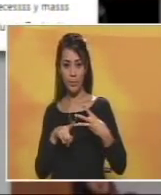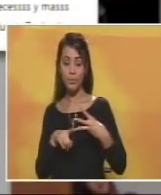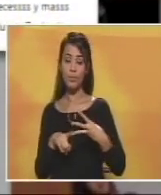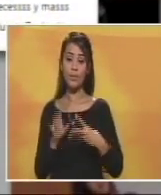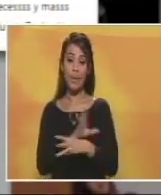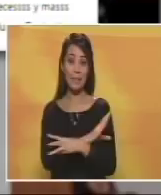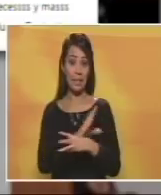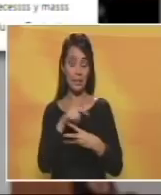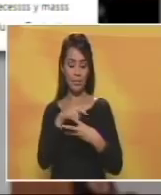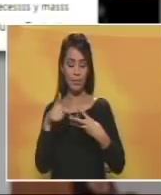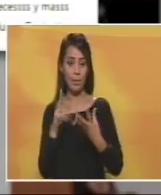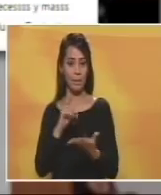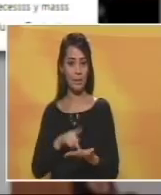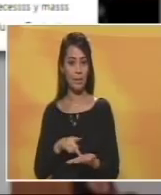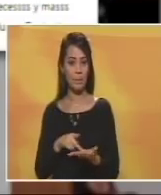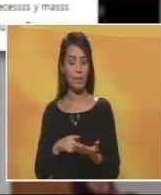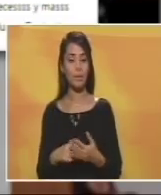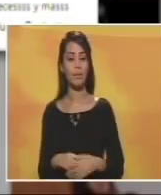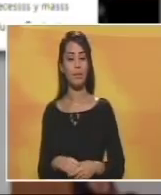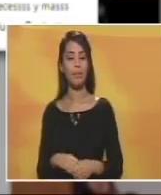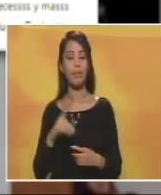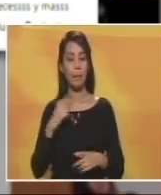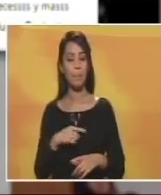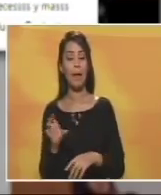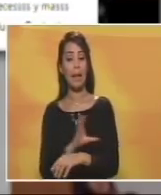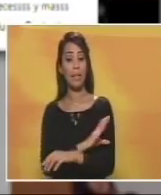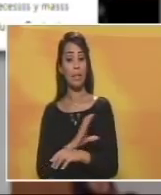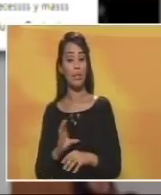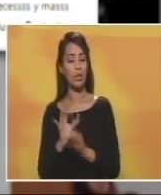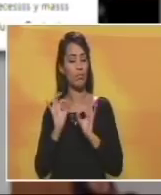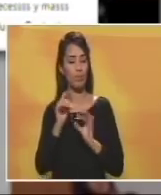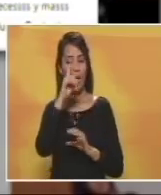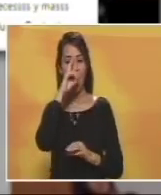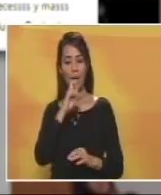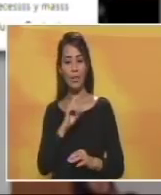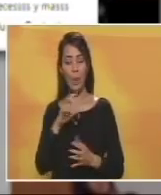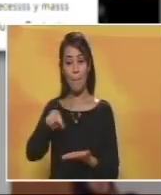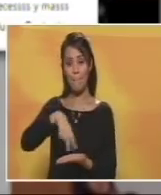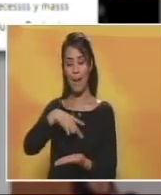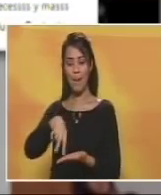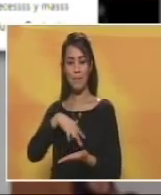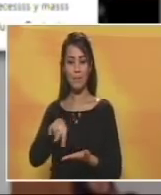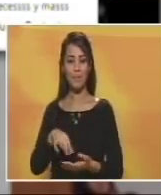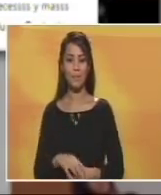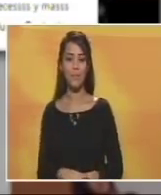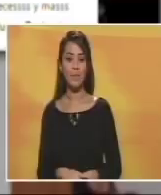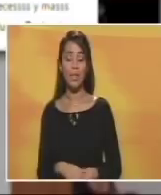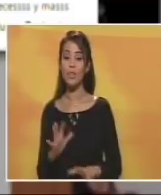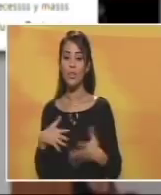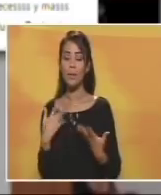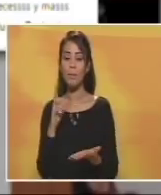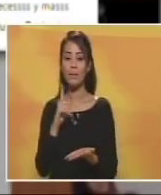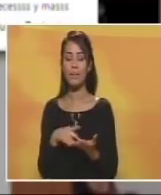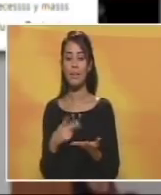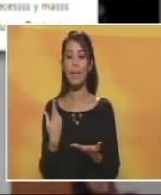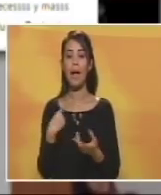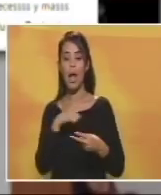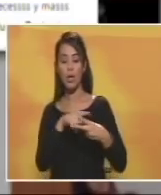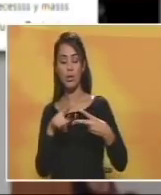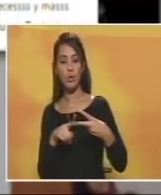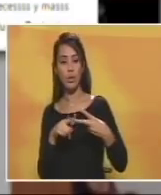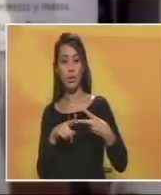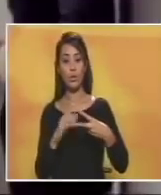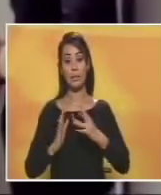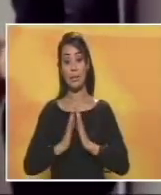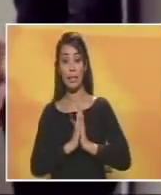Santos, mientras que su segunda nominación es a Canción Tropical del Año con su tema Báilame, donde se enfrentará a Prince Royce y Shakira con Deja